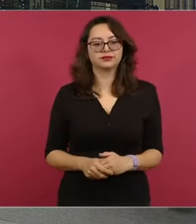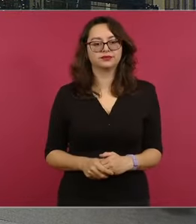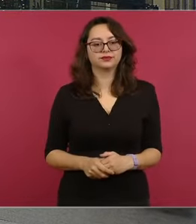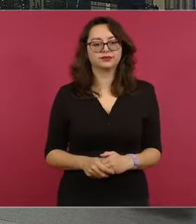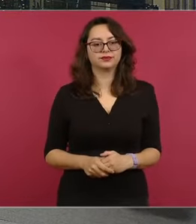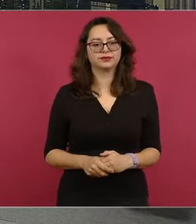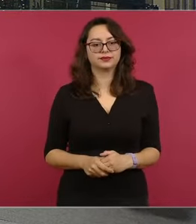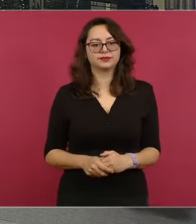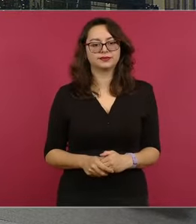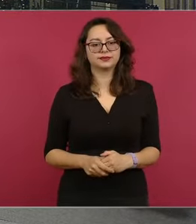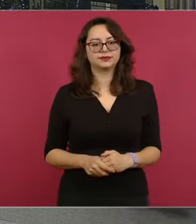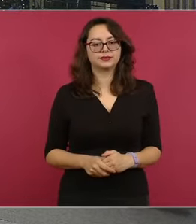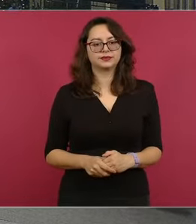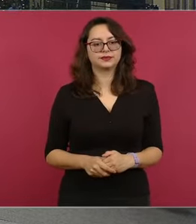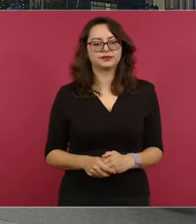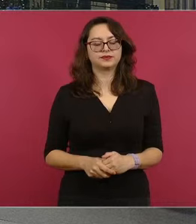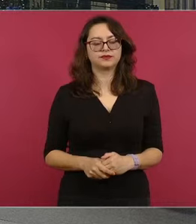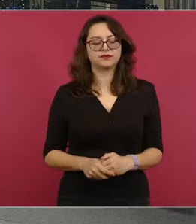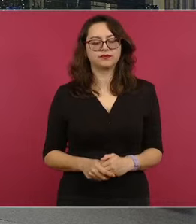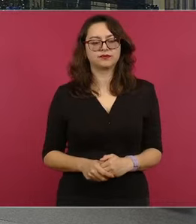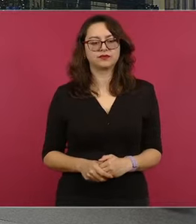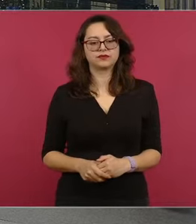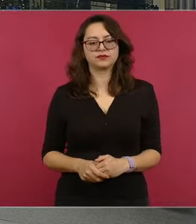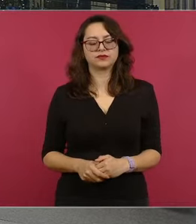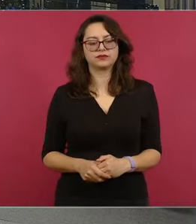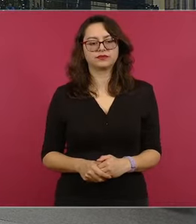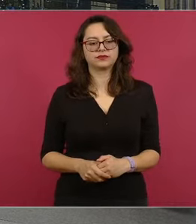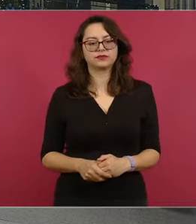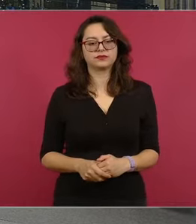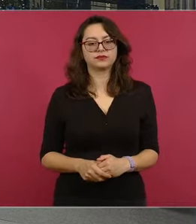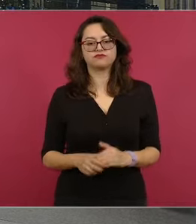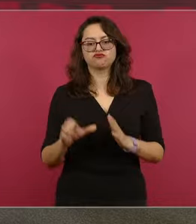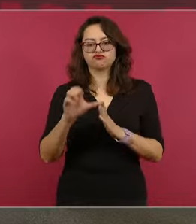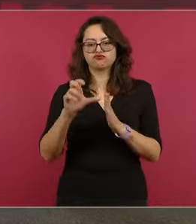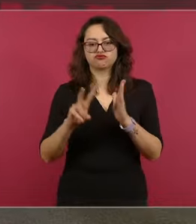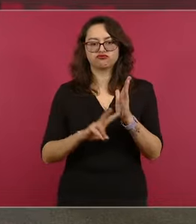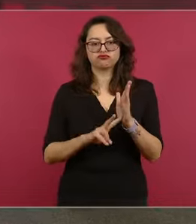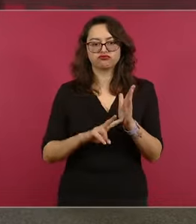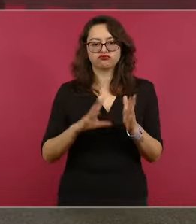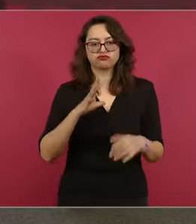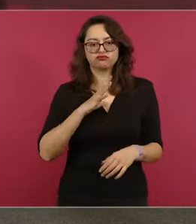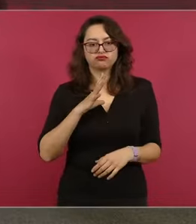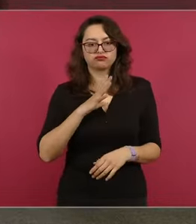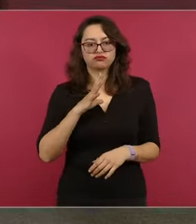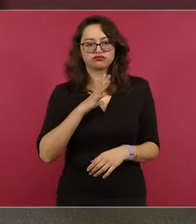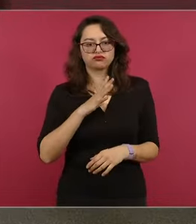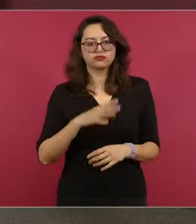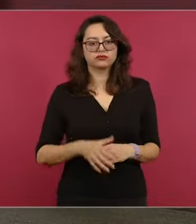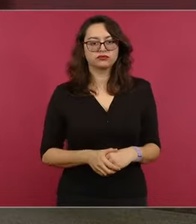Él es. ¿No tendrás su currículum?